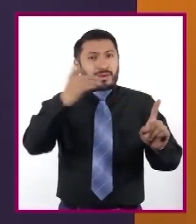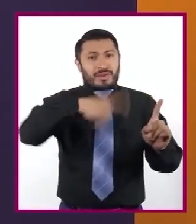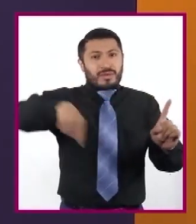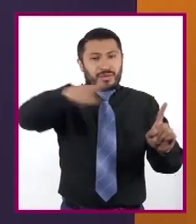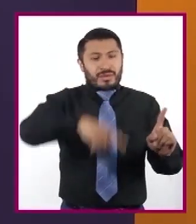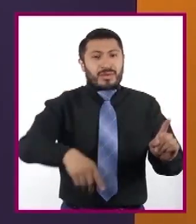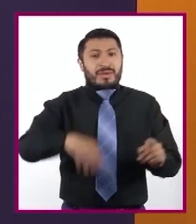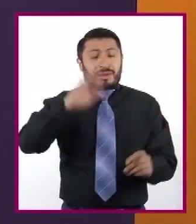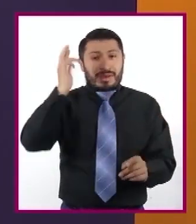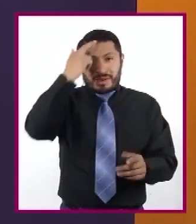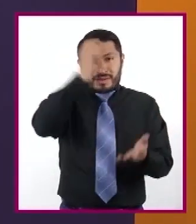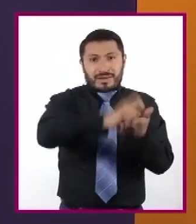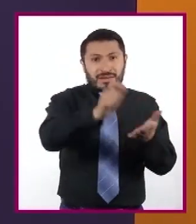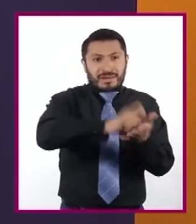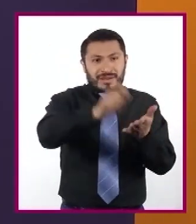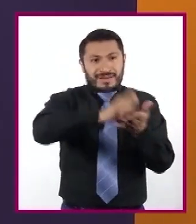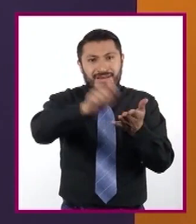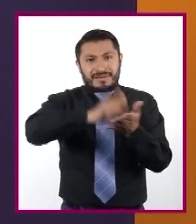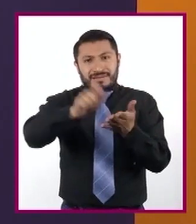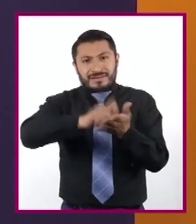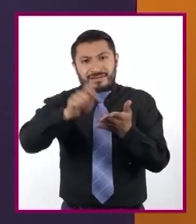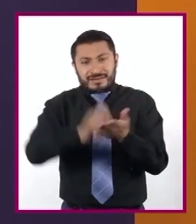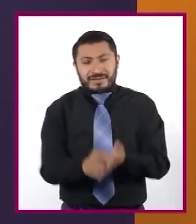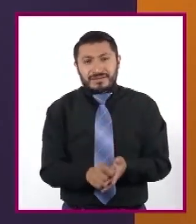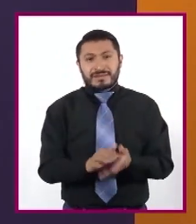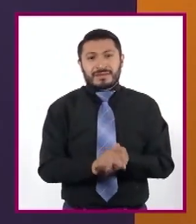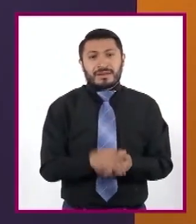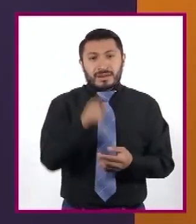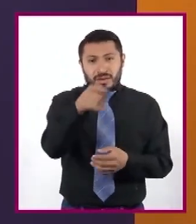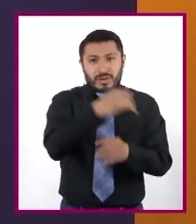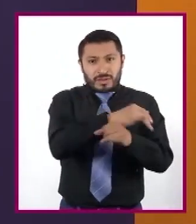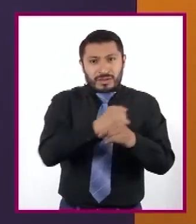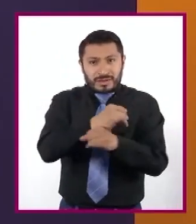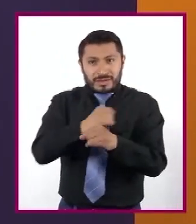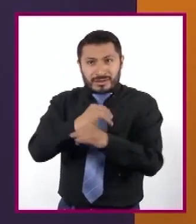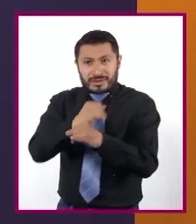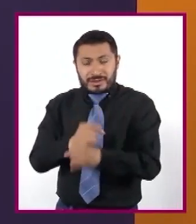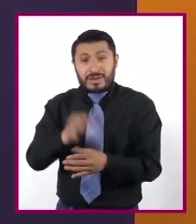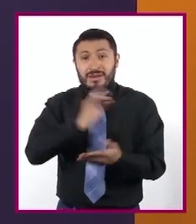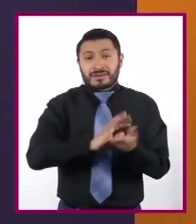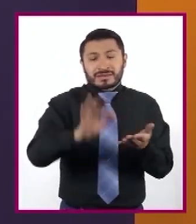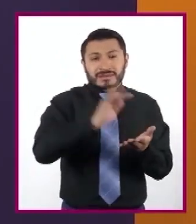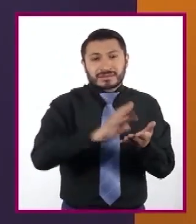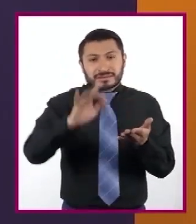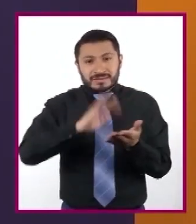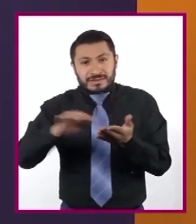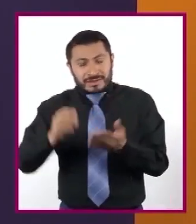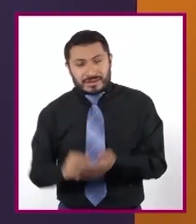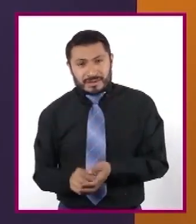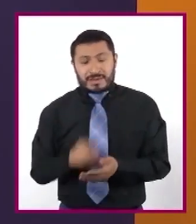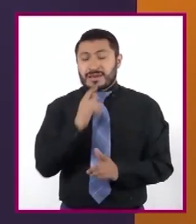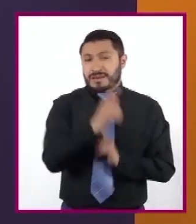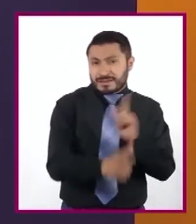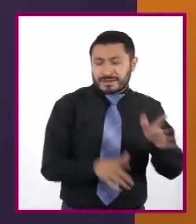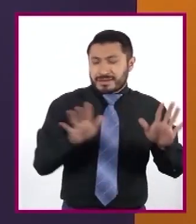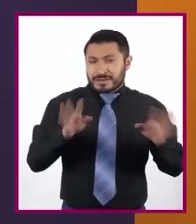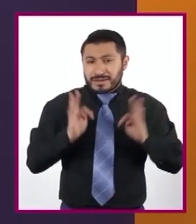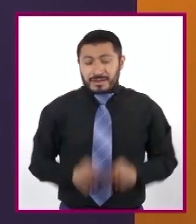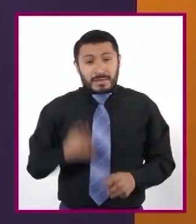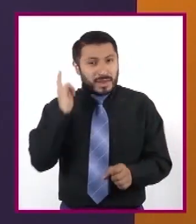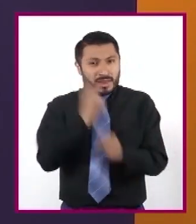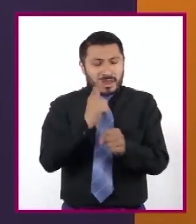el texto que escribieron como resultado de su investigación. Léanlo con calma y determinen qué objetos, personajes